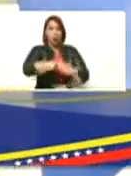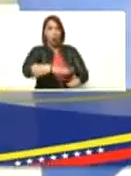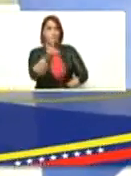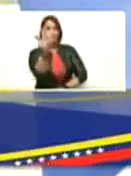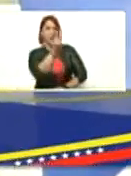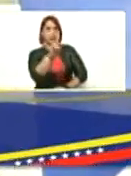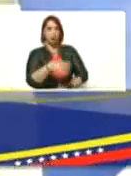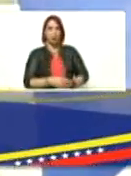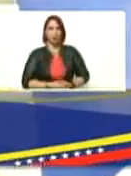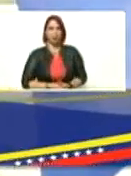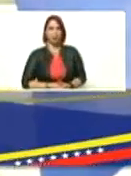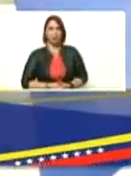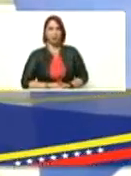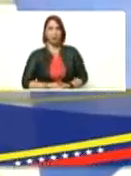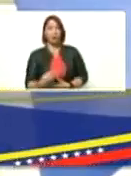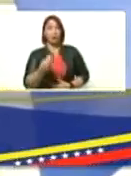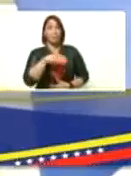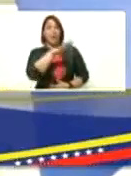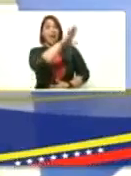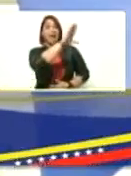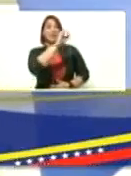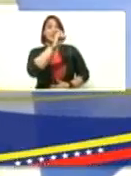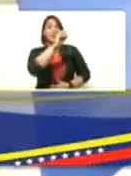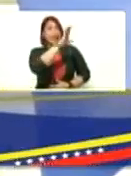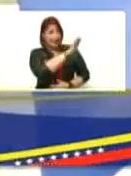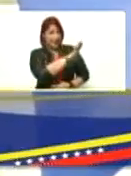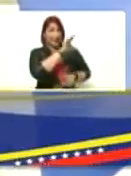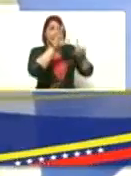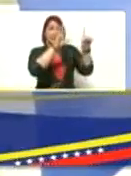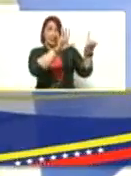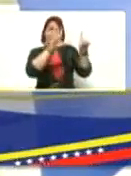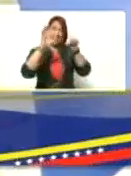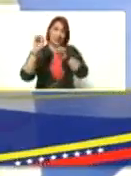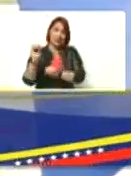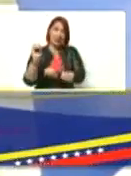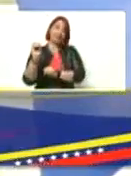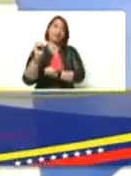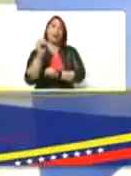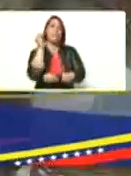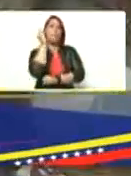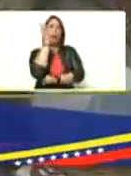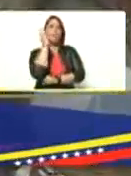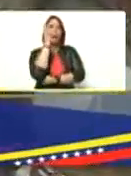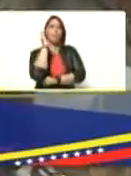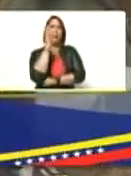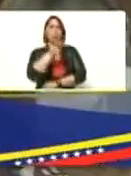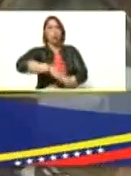nacional. Más de 560 ponencias de todo el país.